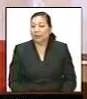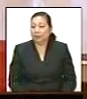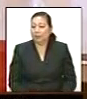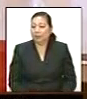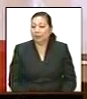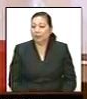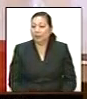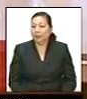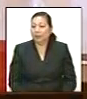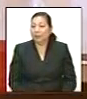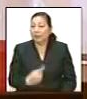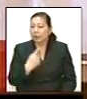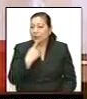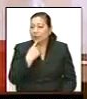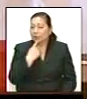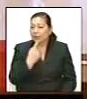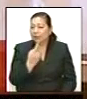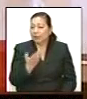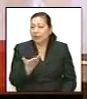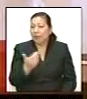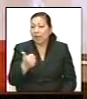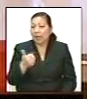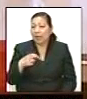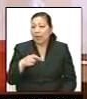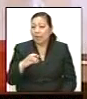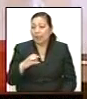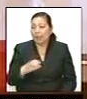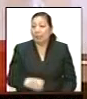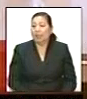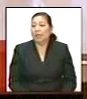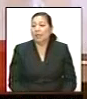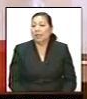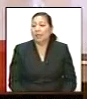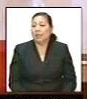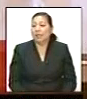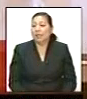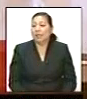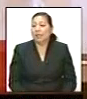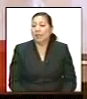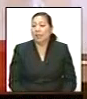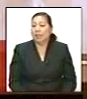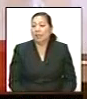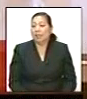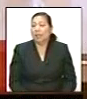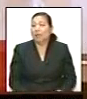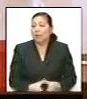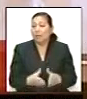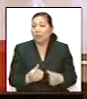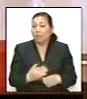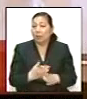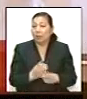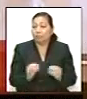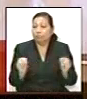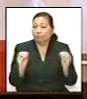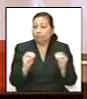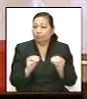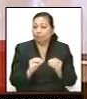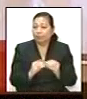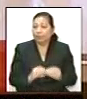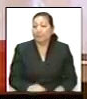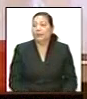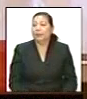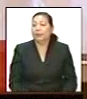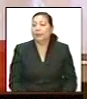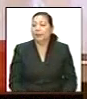pero vale la pena mencionar, APEC tiene, digamos, es un gran foro de cooperación, de